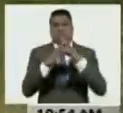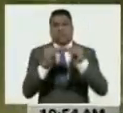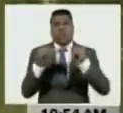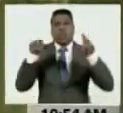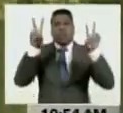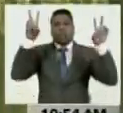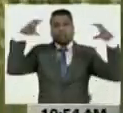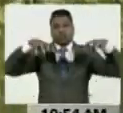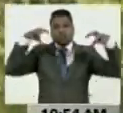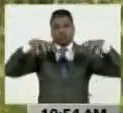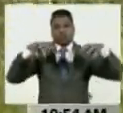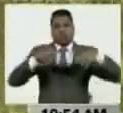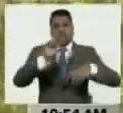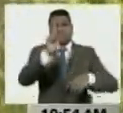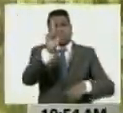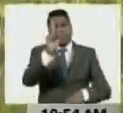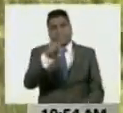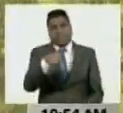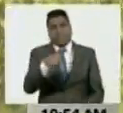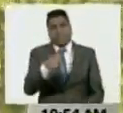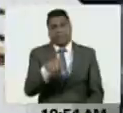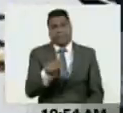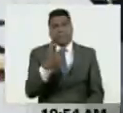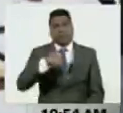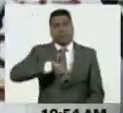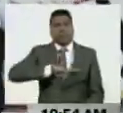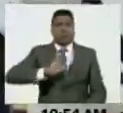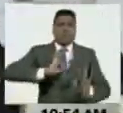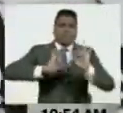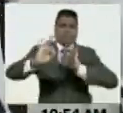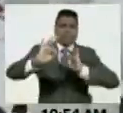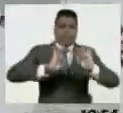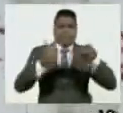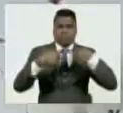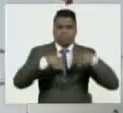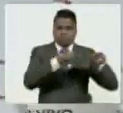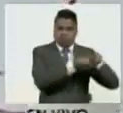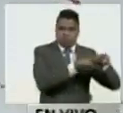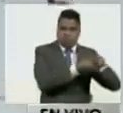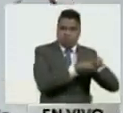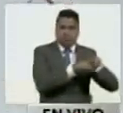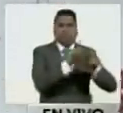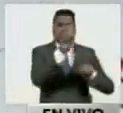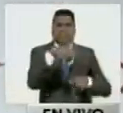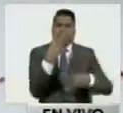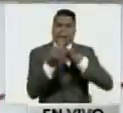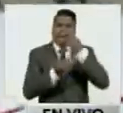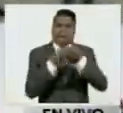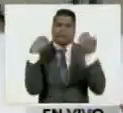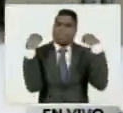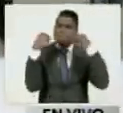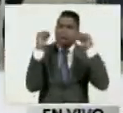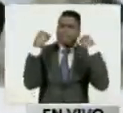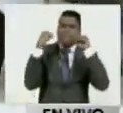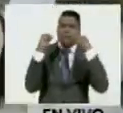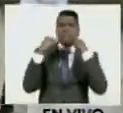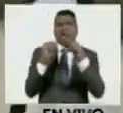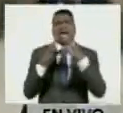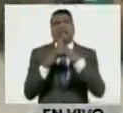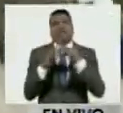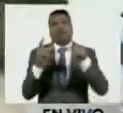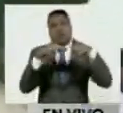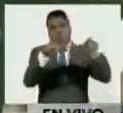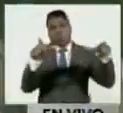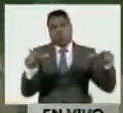lluvias, y así como también nos estamos preparando para establecer todos los dispositivos en las